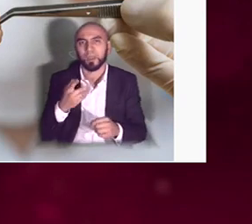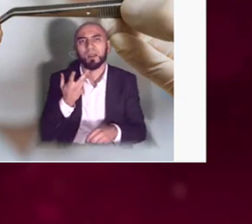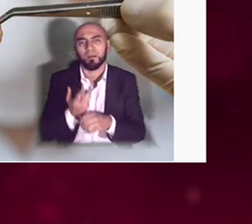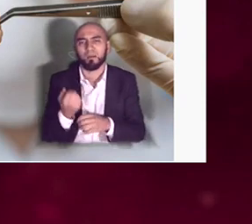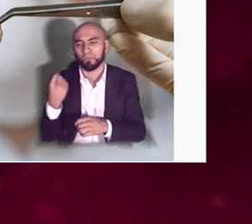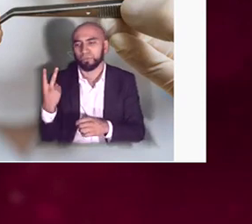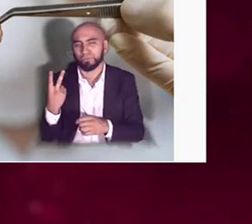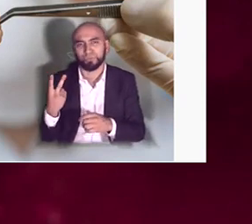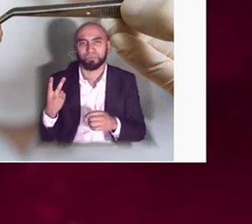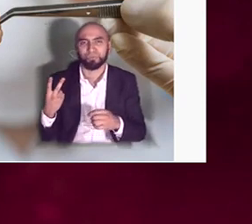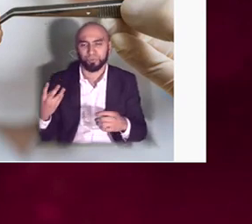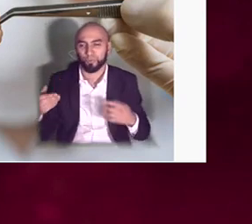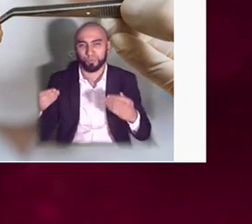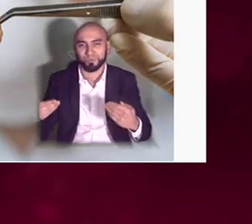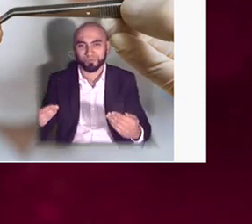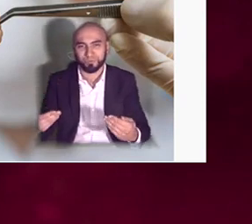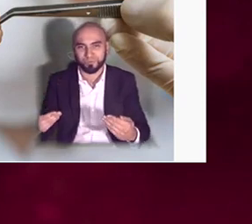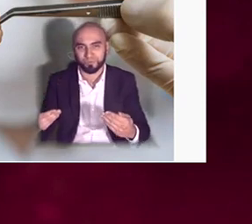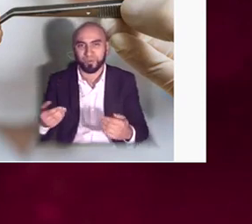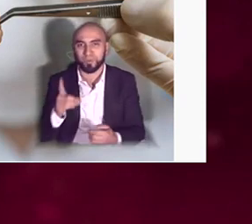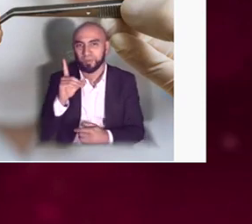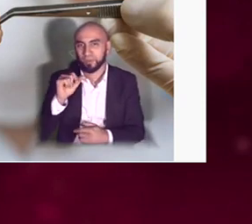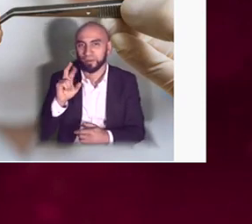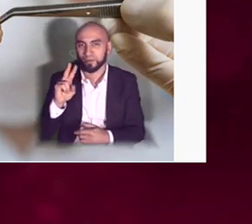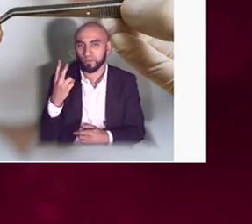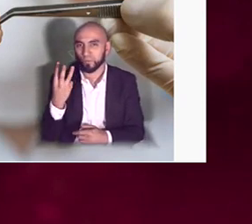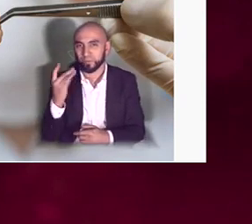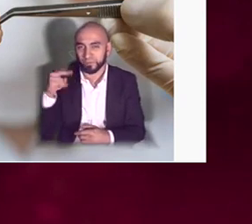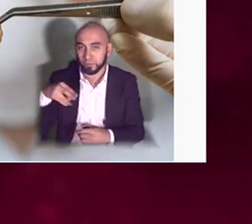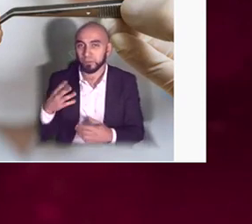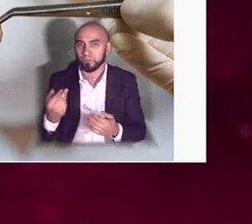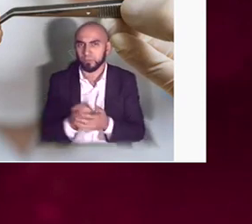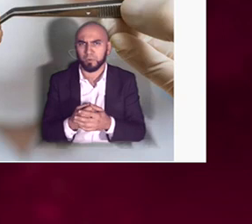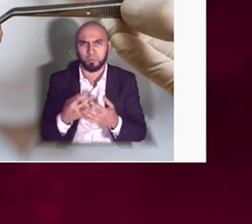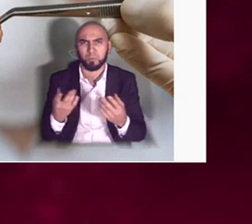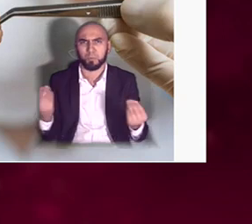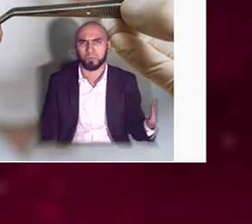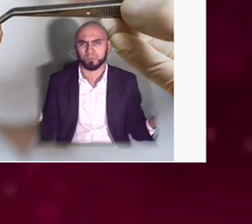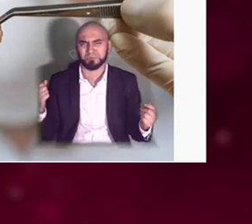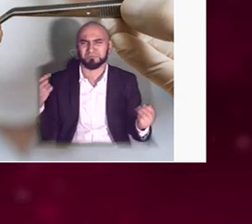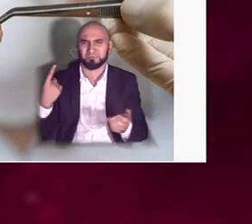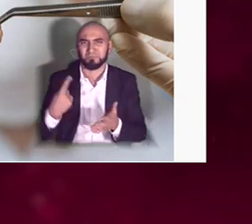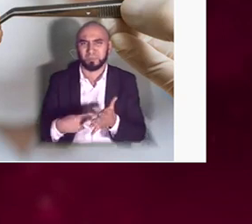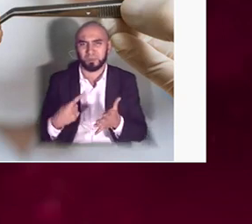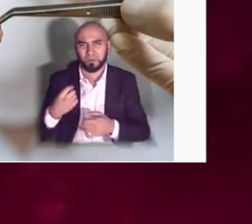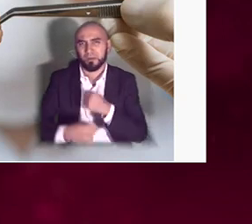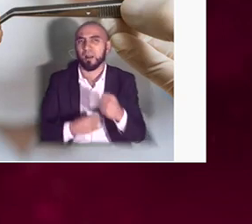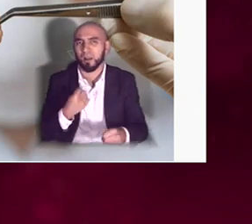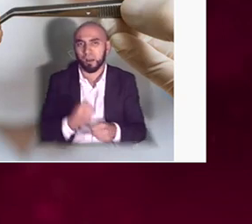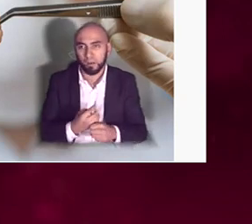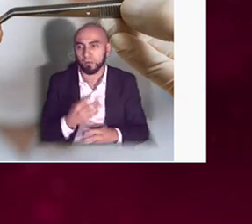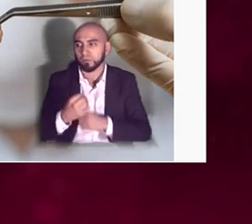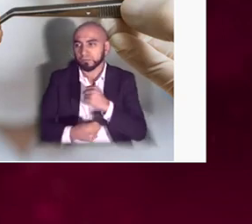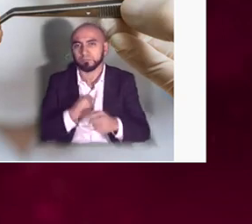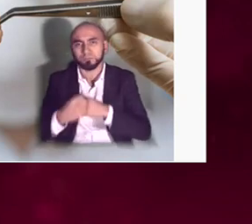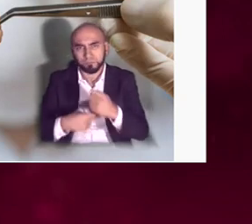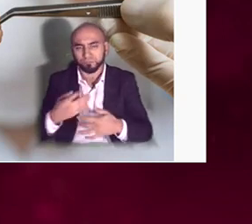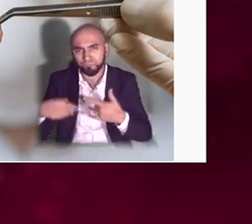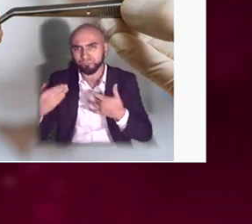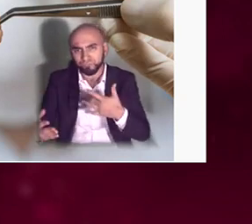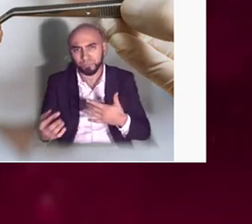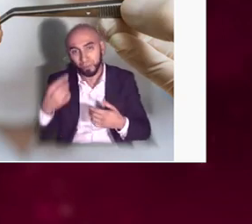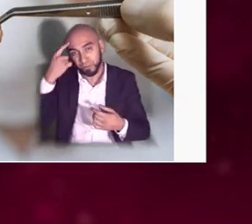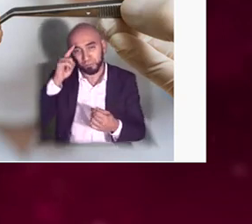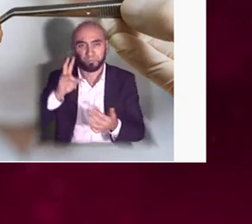proceso darwiniano. Hemos estado haciendo selección artificial por milenios y siglos, pero quizás nunca como